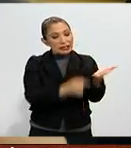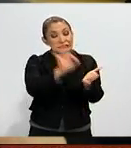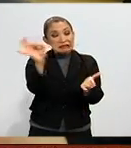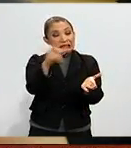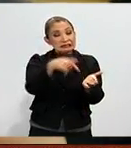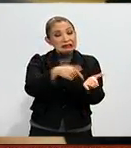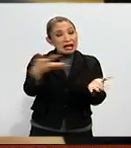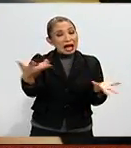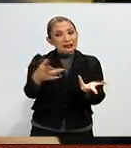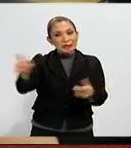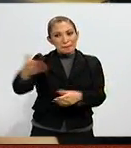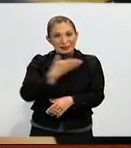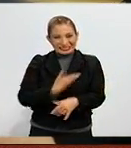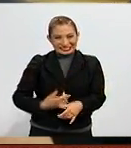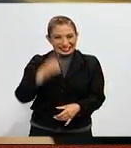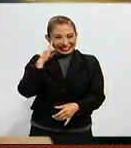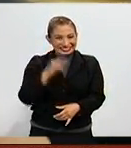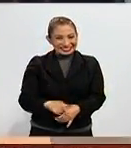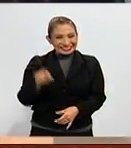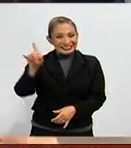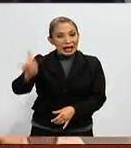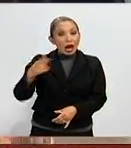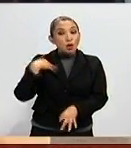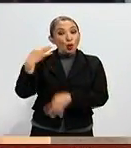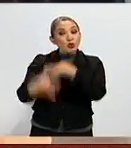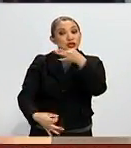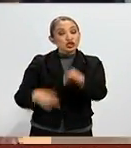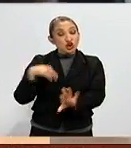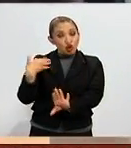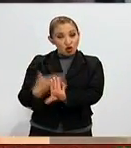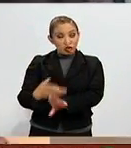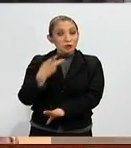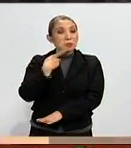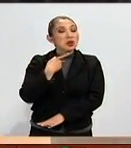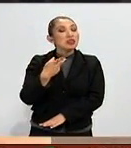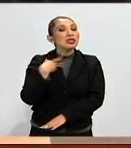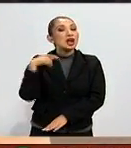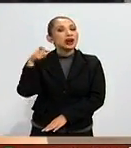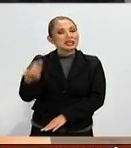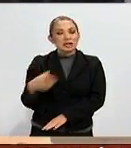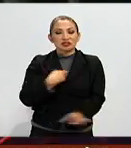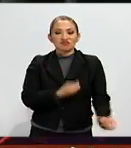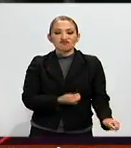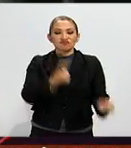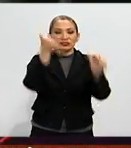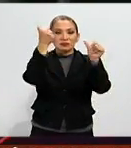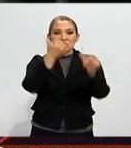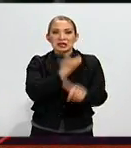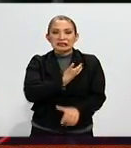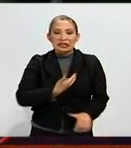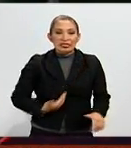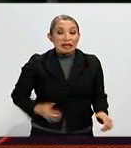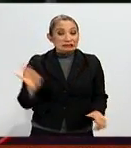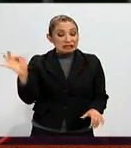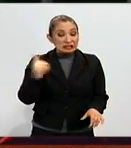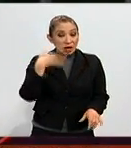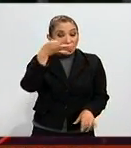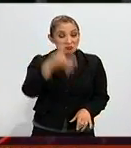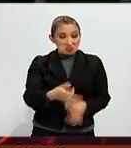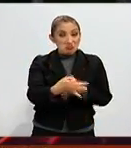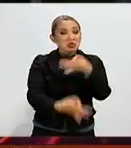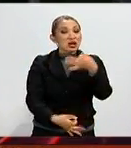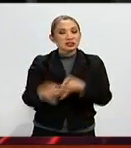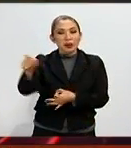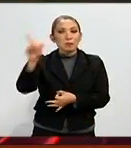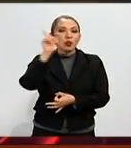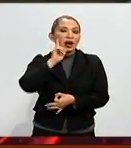podría llevar a la presidenta Dilma Rousseff a un juicio político y con esto sacarla de la presidencia. Si el juicio es aprobado, Rousseff